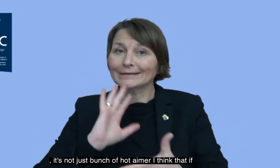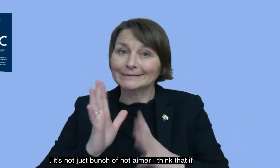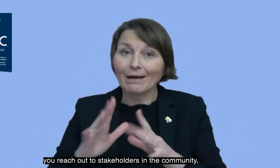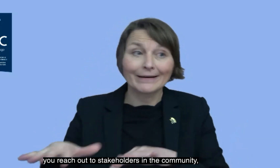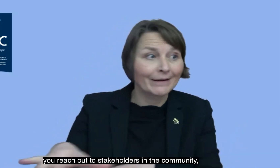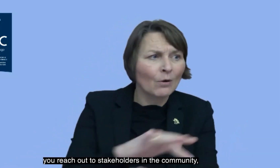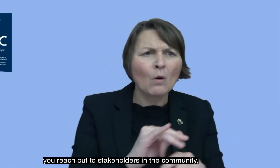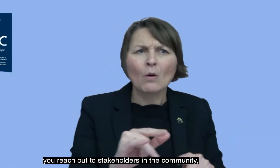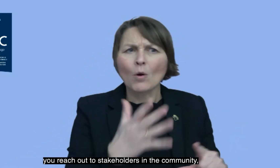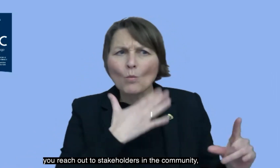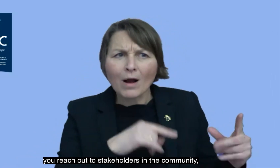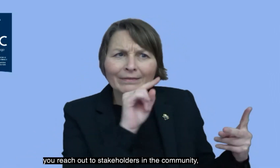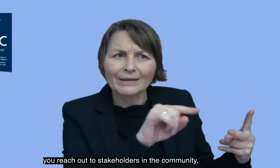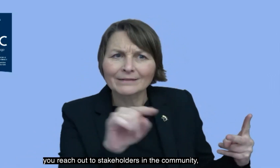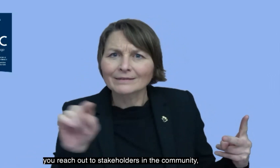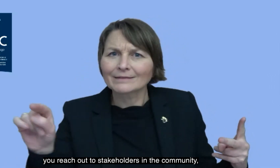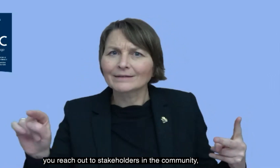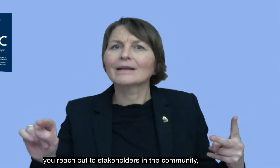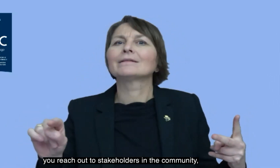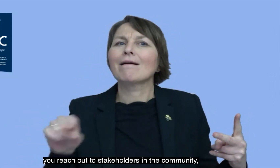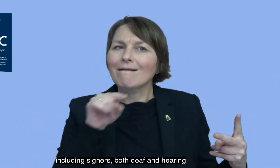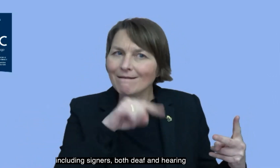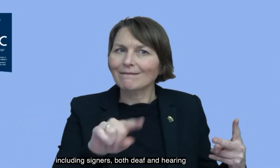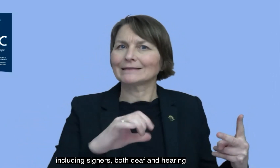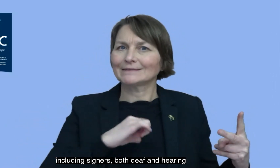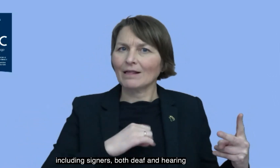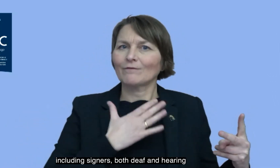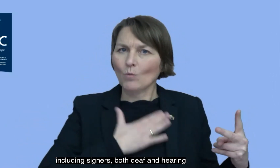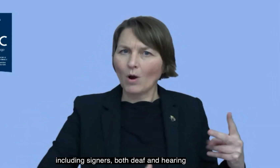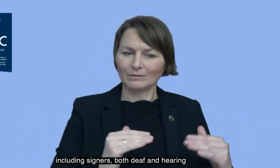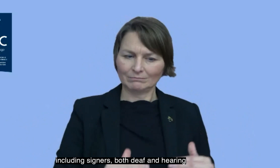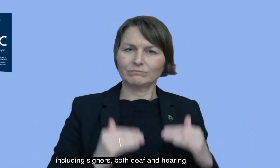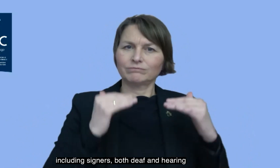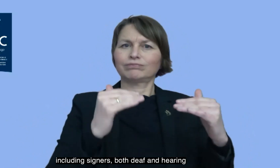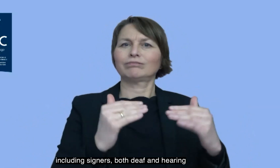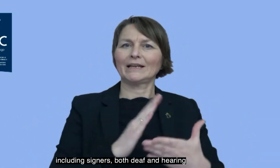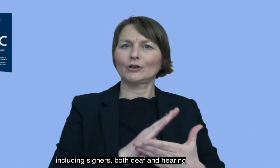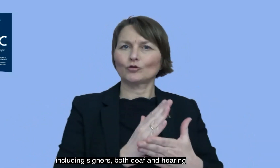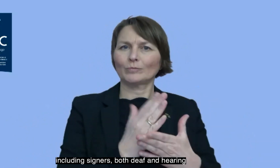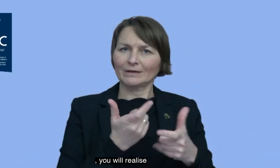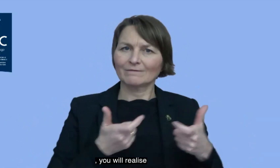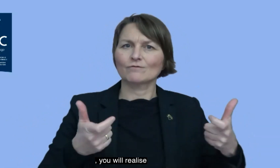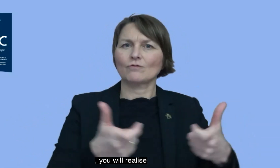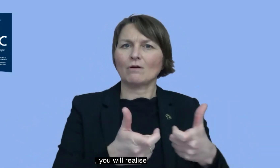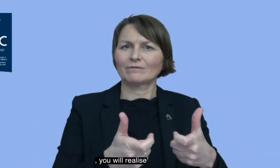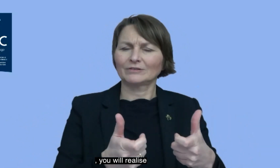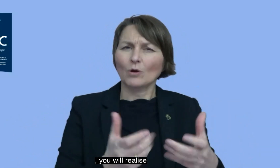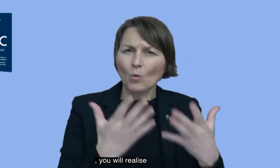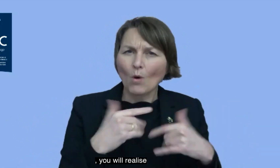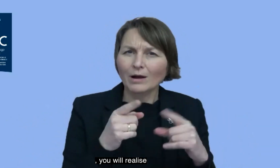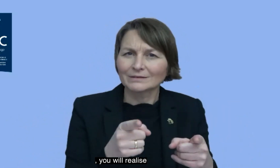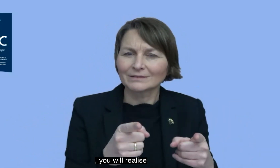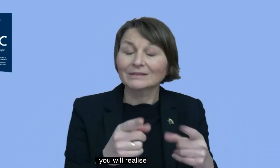no estamos hablando de ideas que no nos van a llevar a ningún lado, sino que estamos hablando de